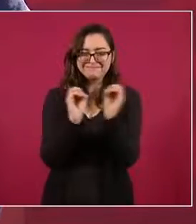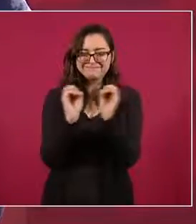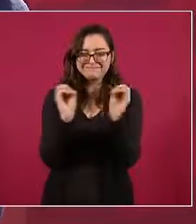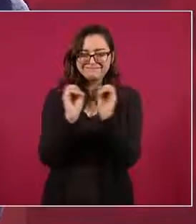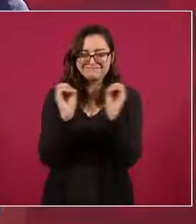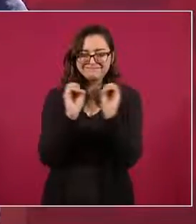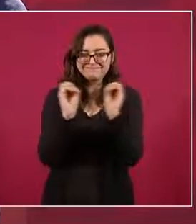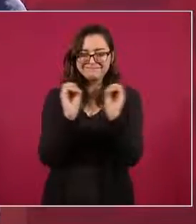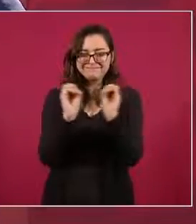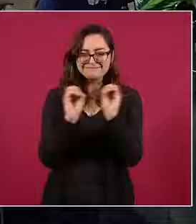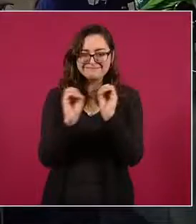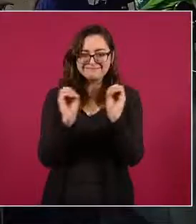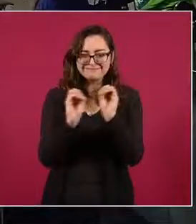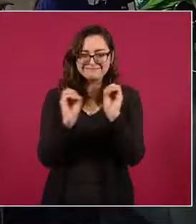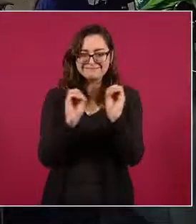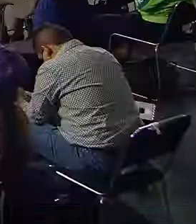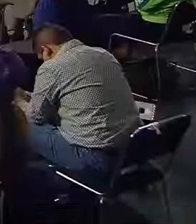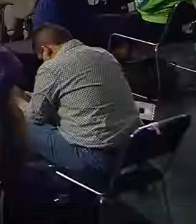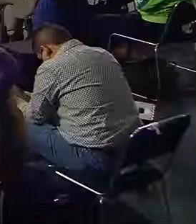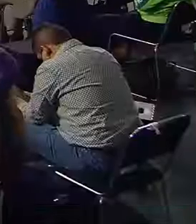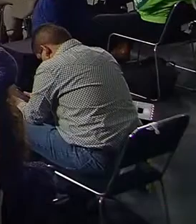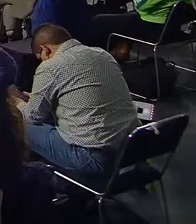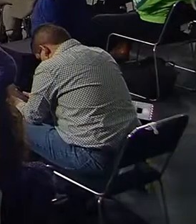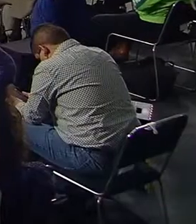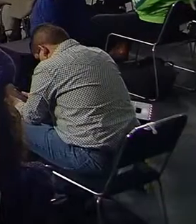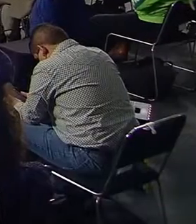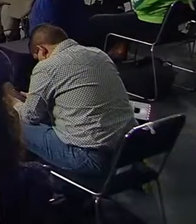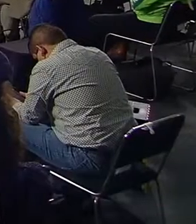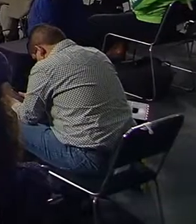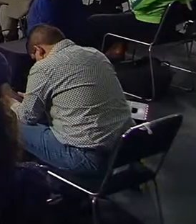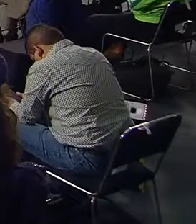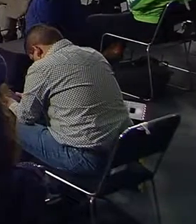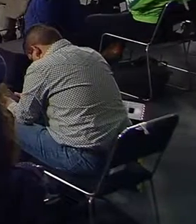nada, nada, nada, además, porque no hay